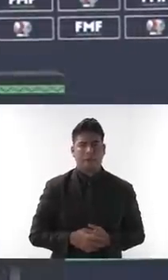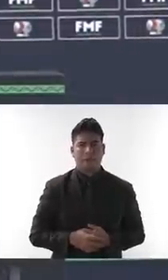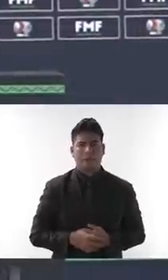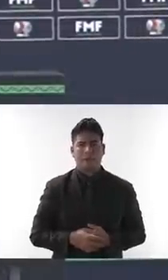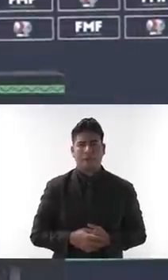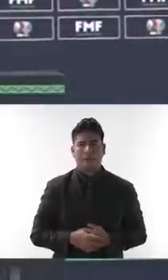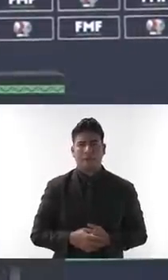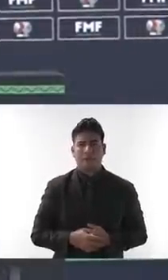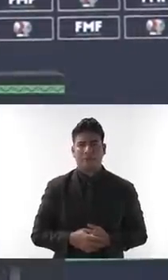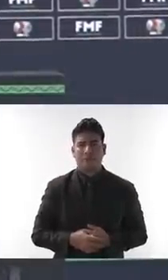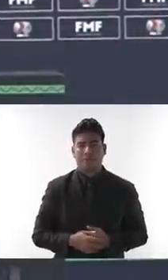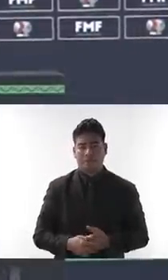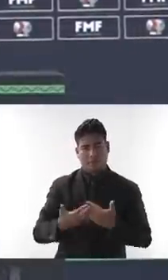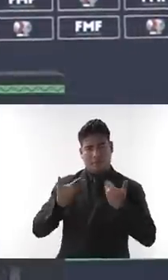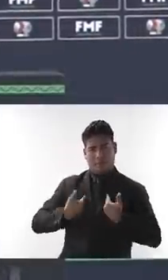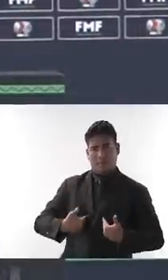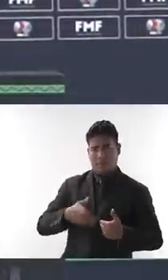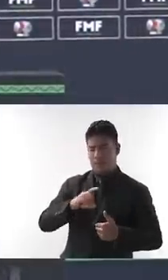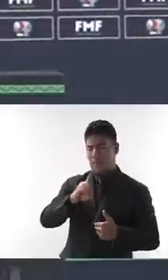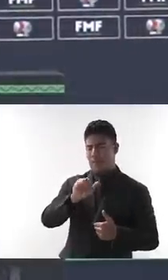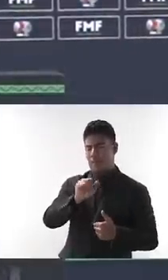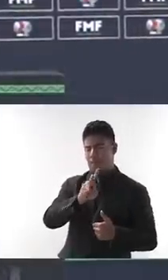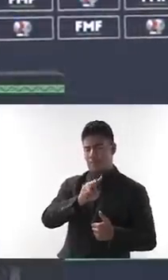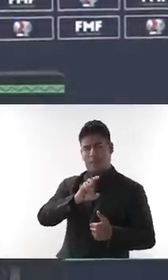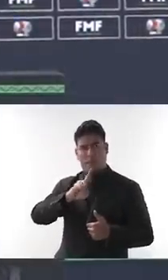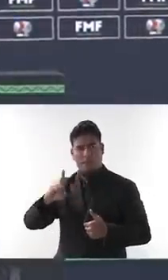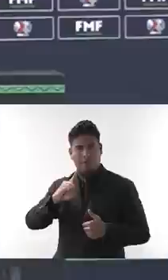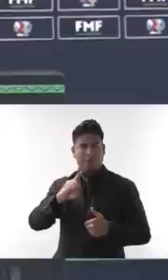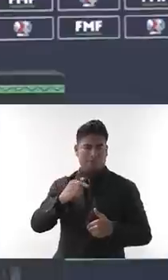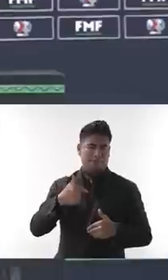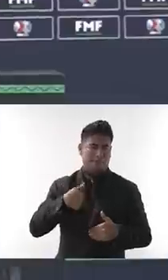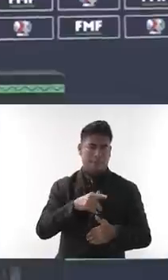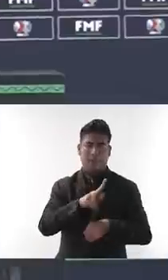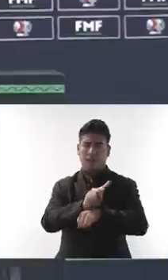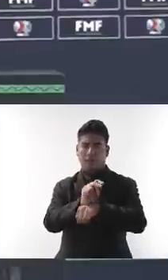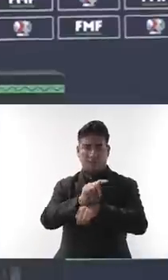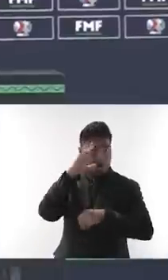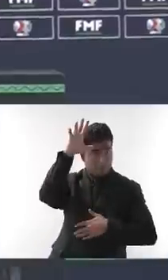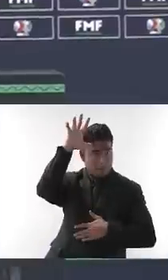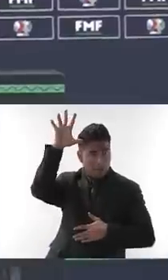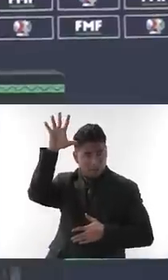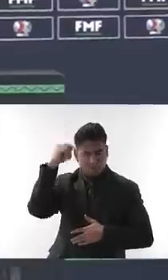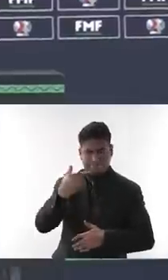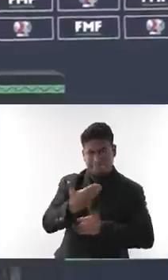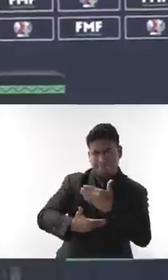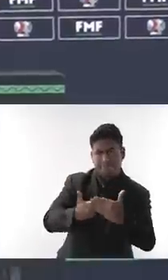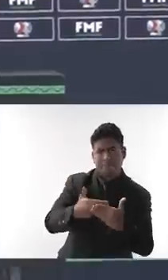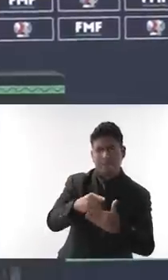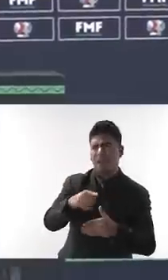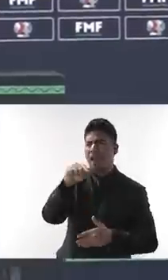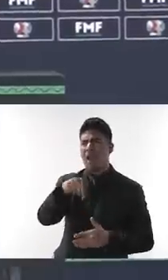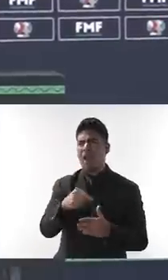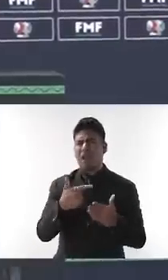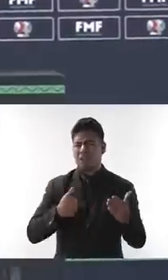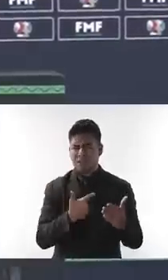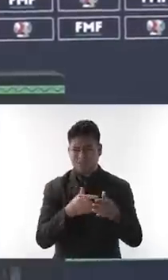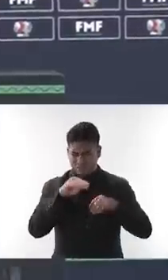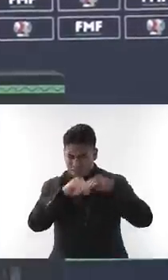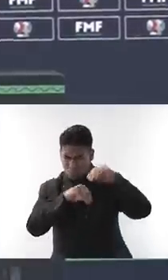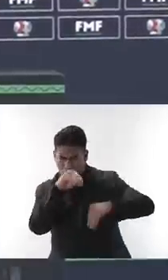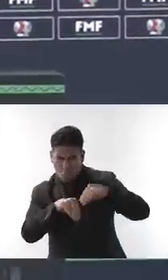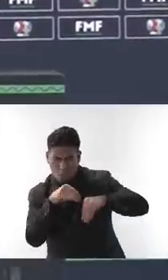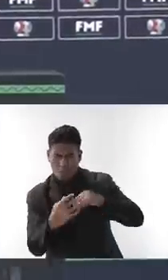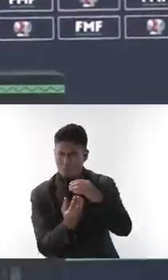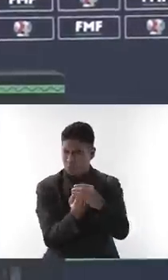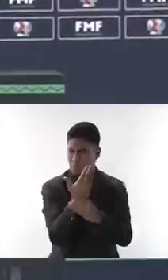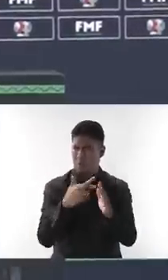David Medrano, de TV Azteca, un par de preguntitas para Miquel y una para el ingeniero. Miquel, ¿este paquete de reformas estructurales ya